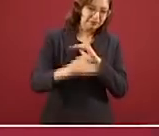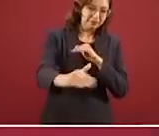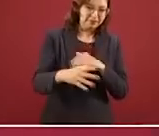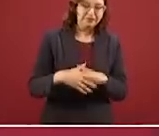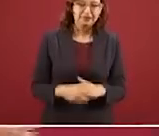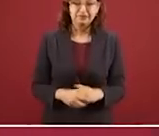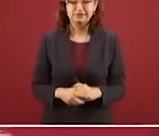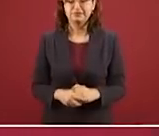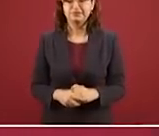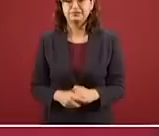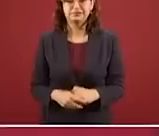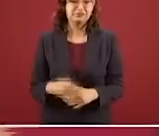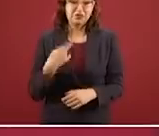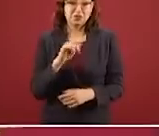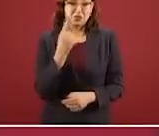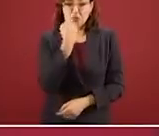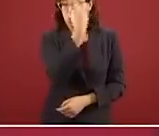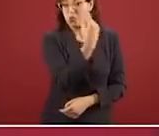Pero es lo único que quedó.